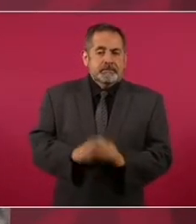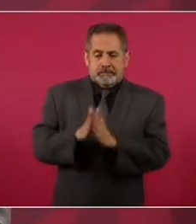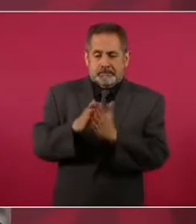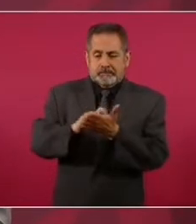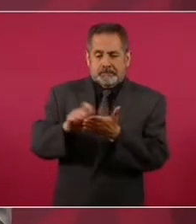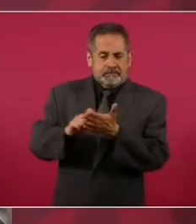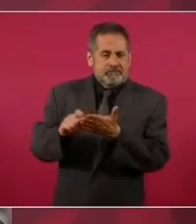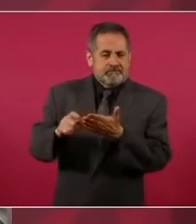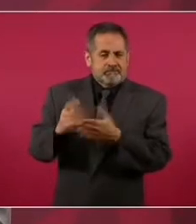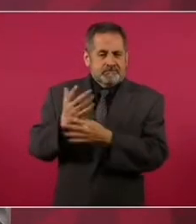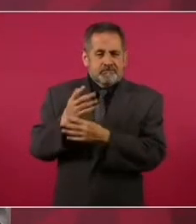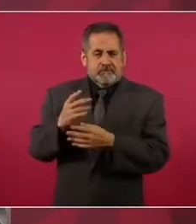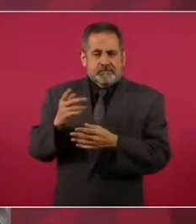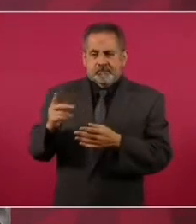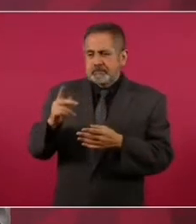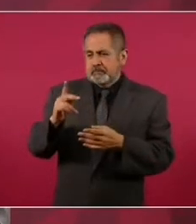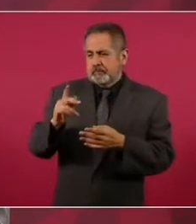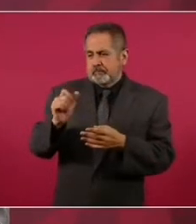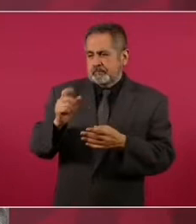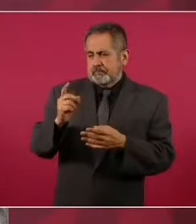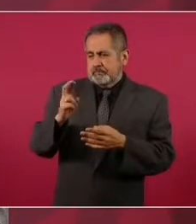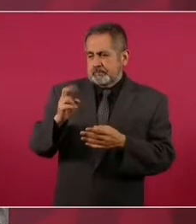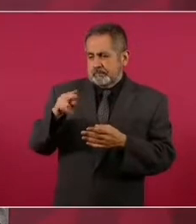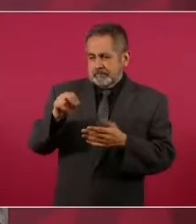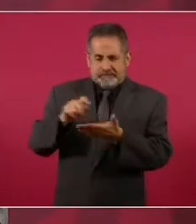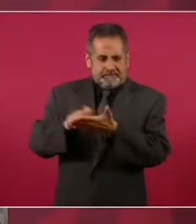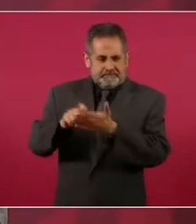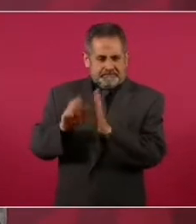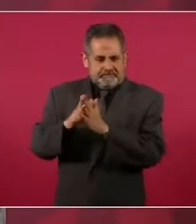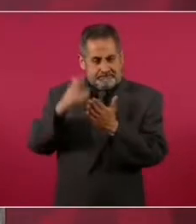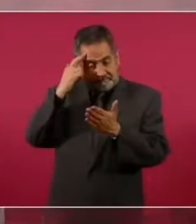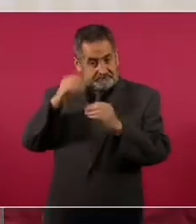La novela esta de Puzo, del Padrino,